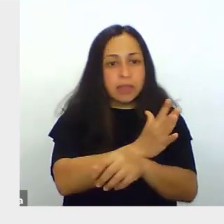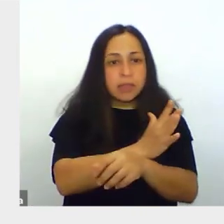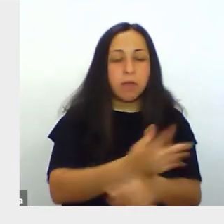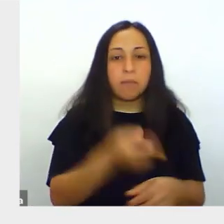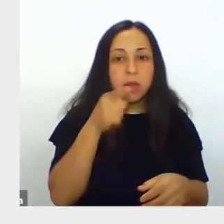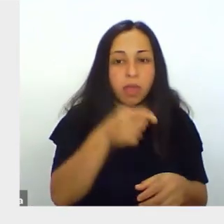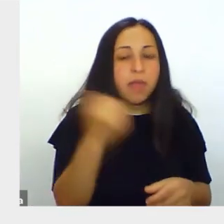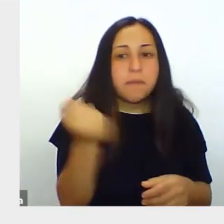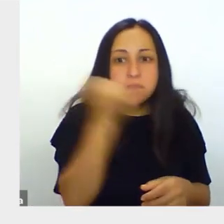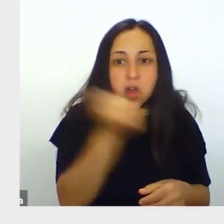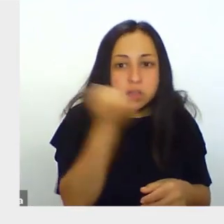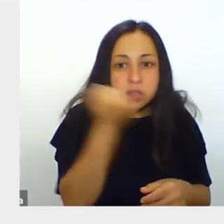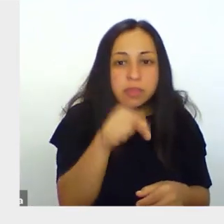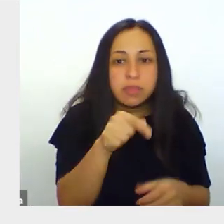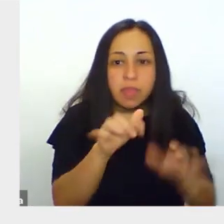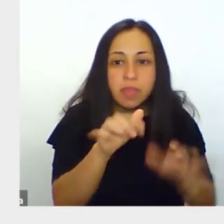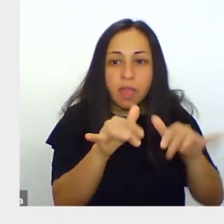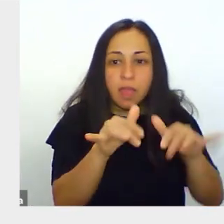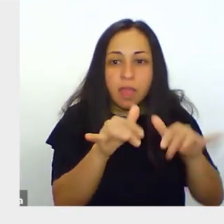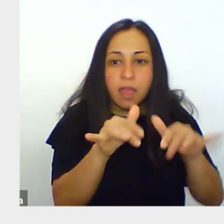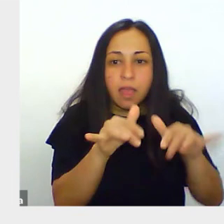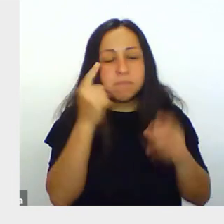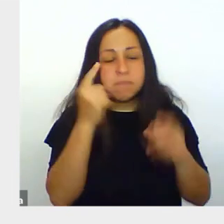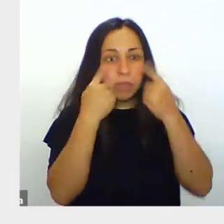importancia que merecía a la situación de violencia en línea.